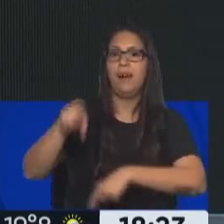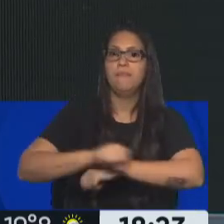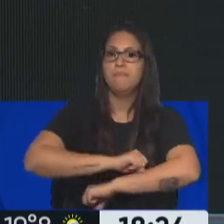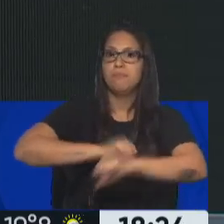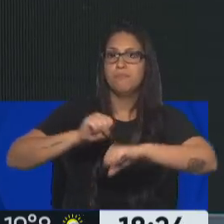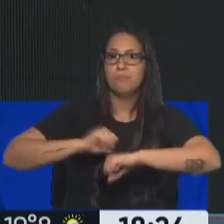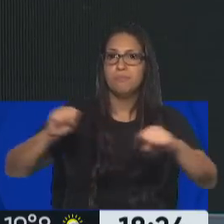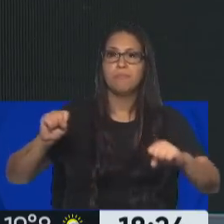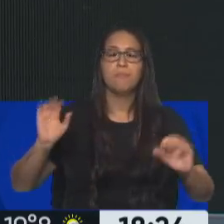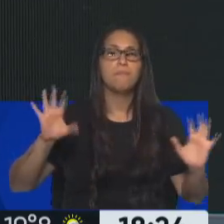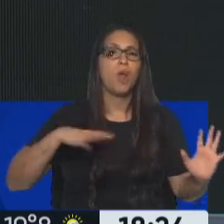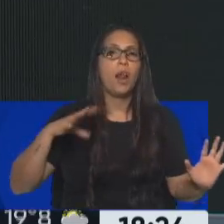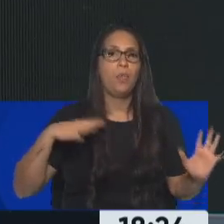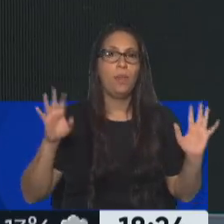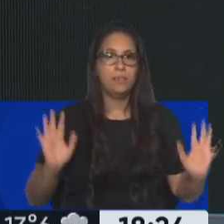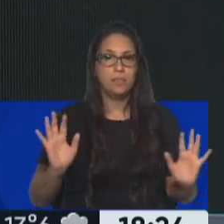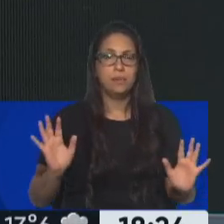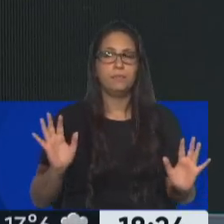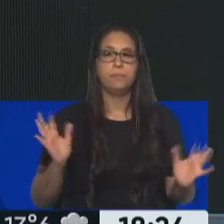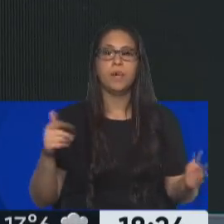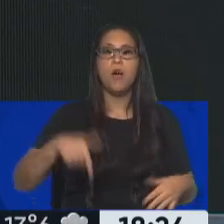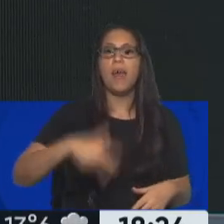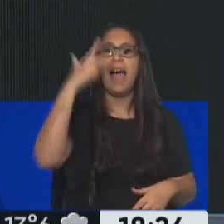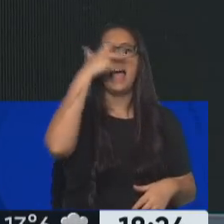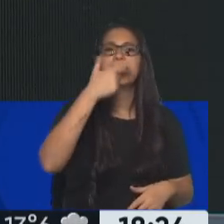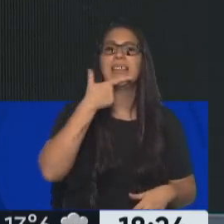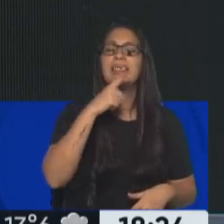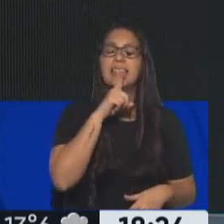ahora, porque en este momento es HTS, ¿no?